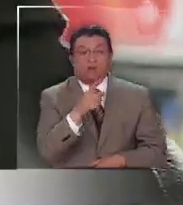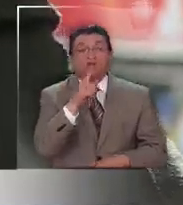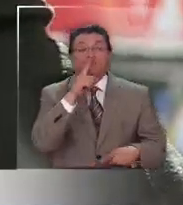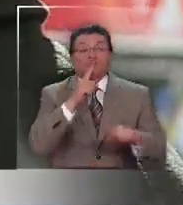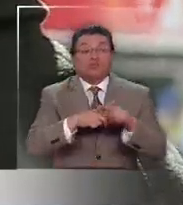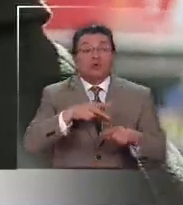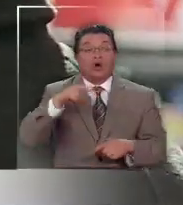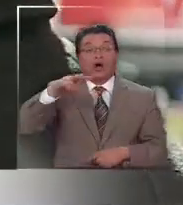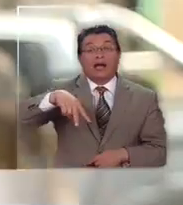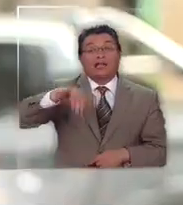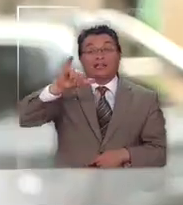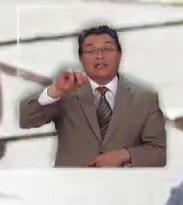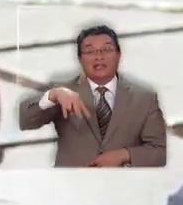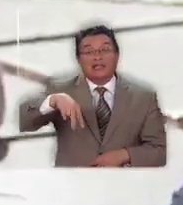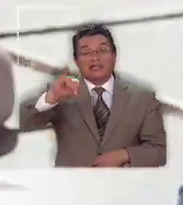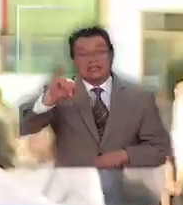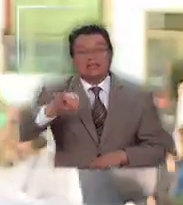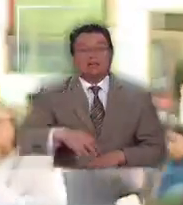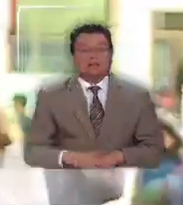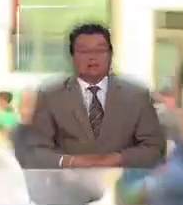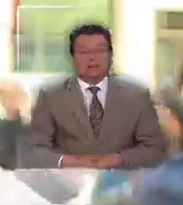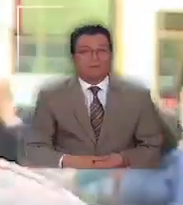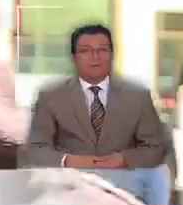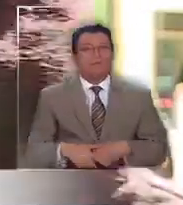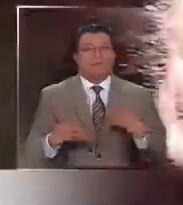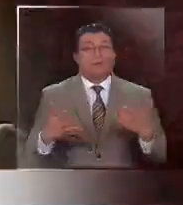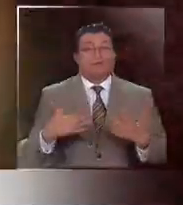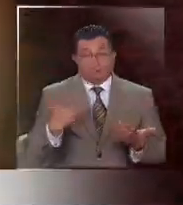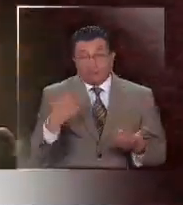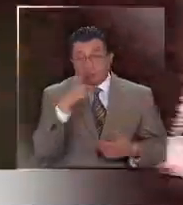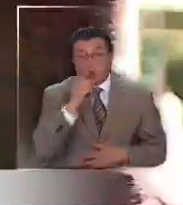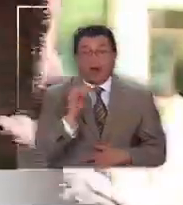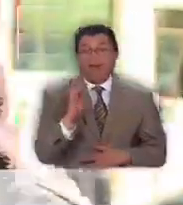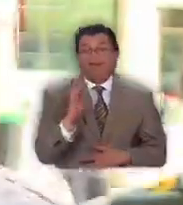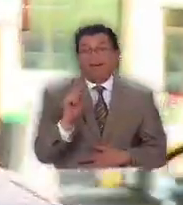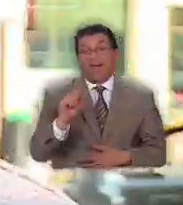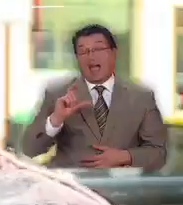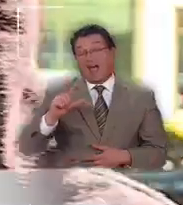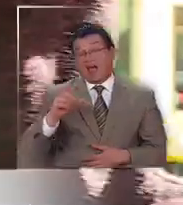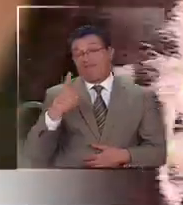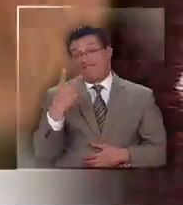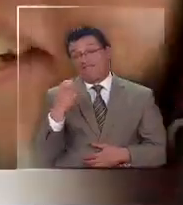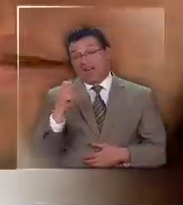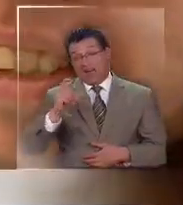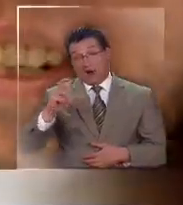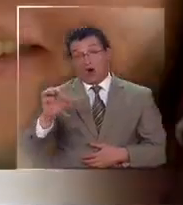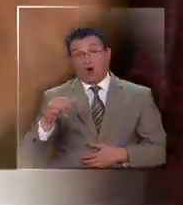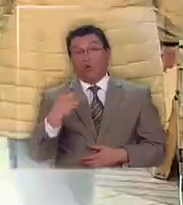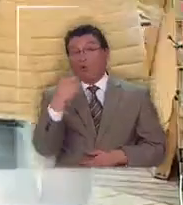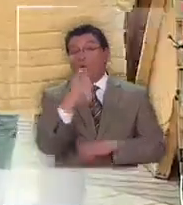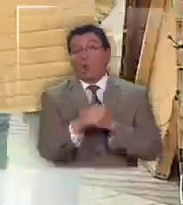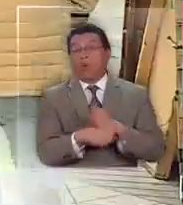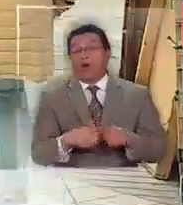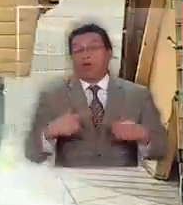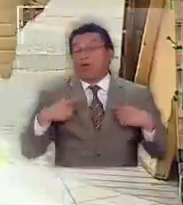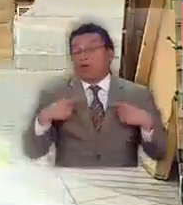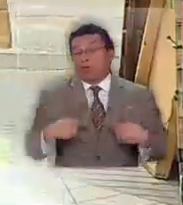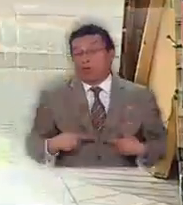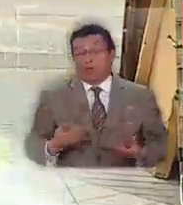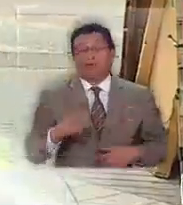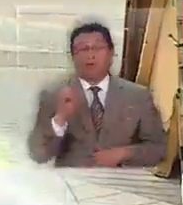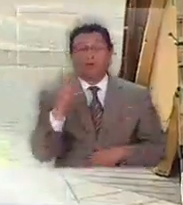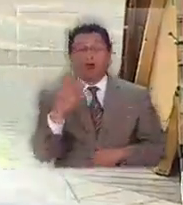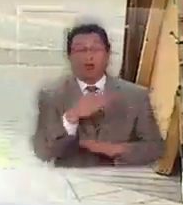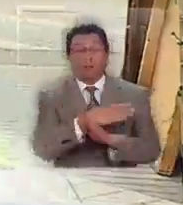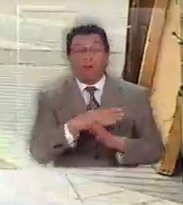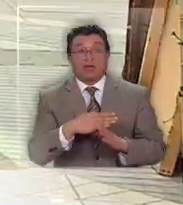es uno de ellos así nomás de vagancia quiere decirse ese año sabático como le dicen las personas terminó cuarto